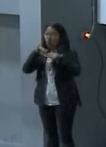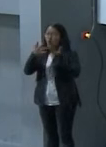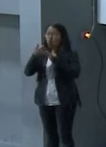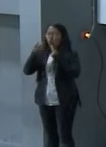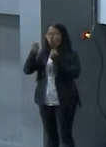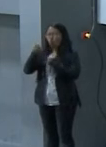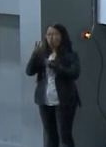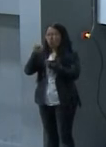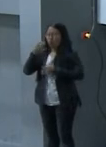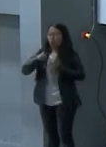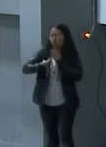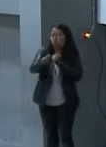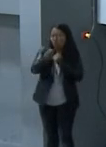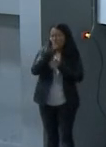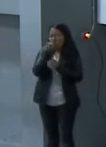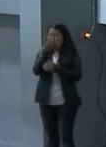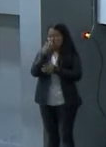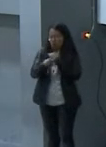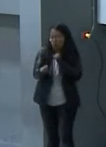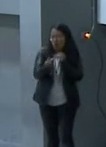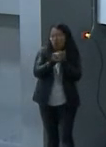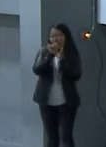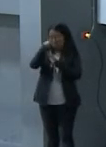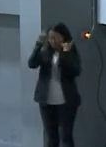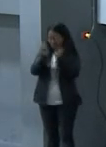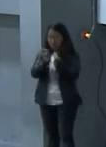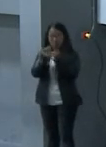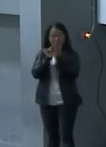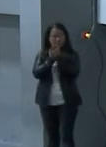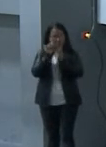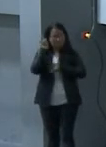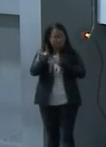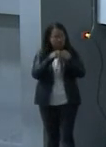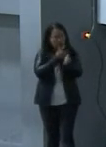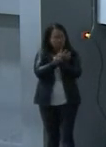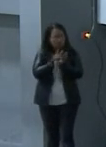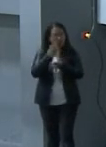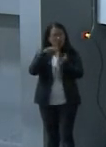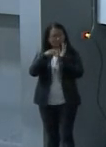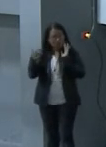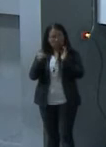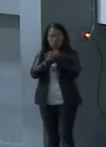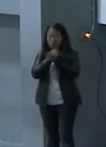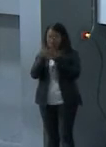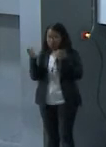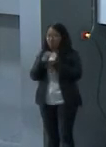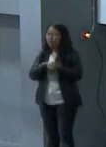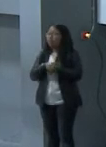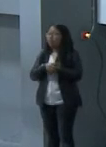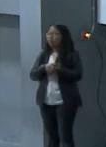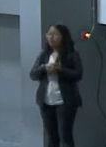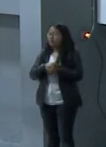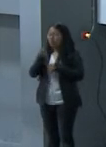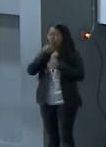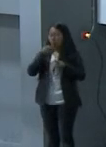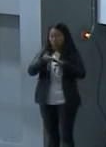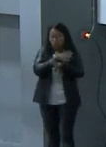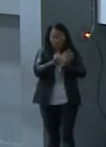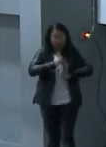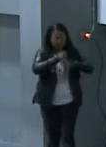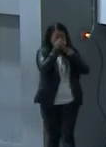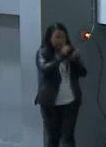de otros, ¿no?, los aportes para el Sistema de Ciencia Nacional de Ciencia, Tecnología e Innovación. Para pasivos, ya el reto lo ha comentado, ahí